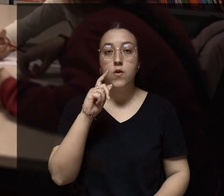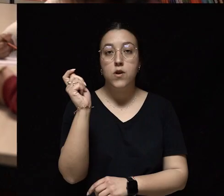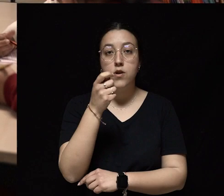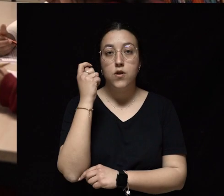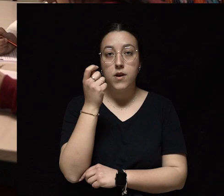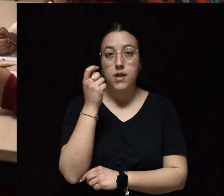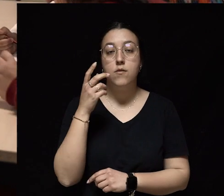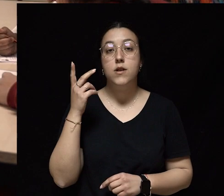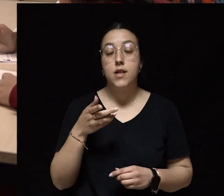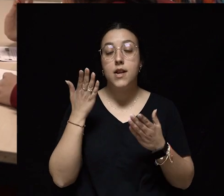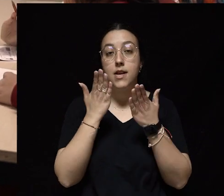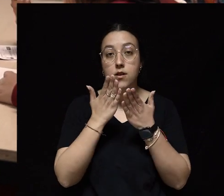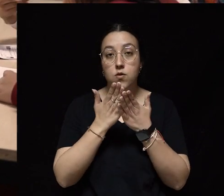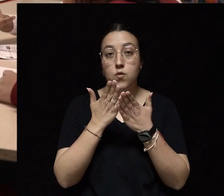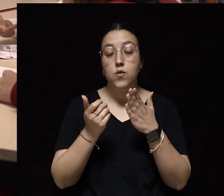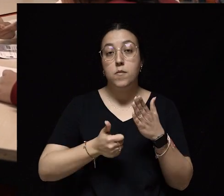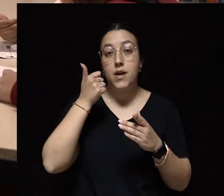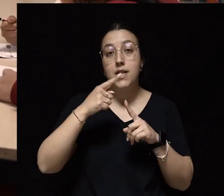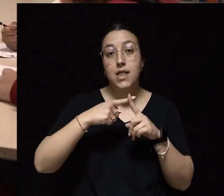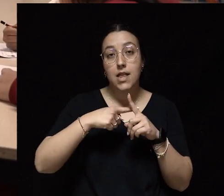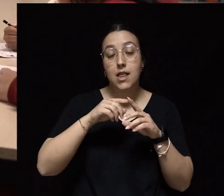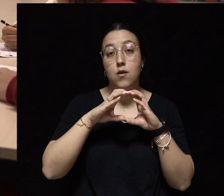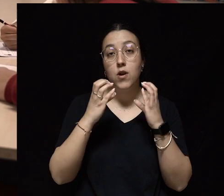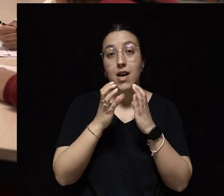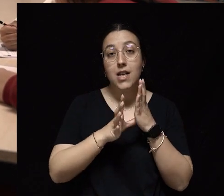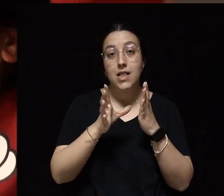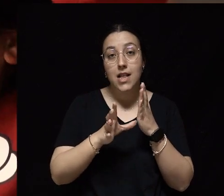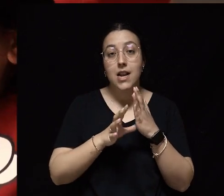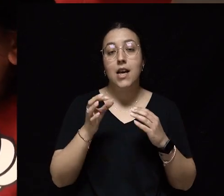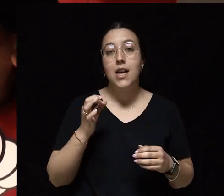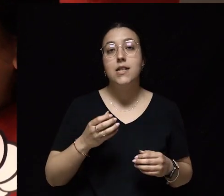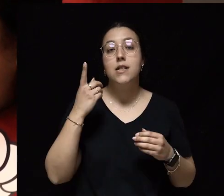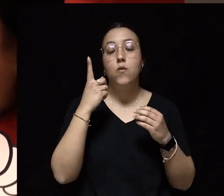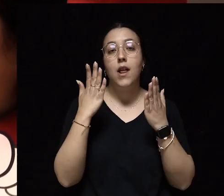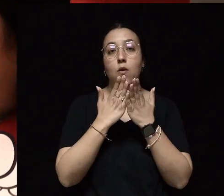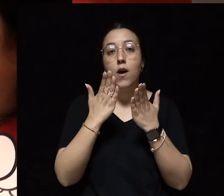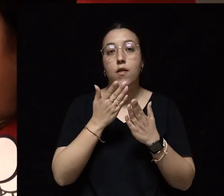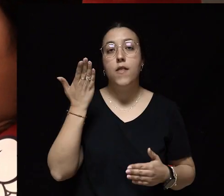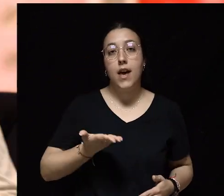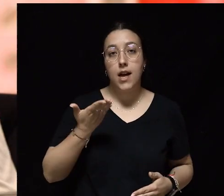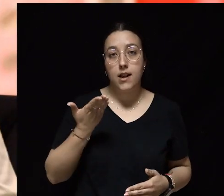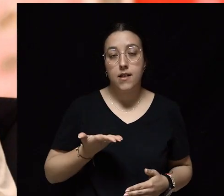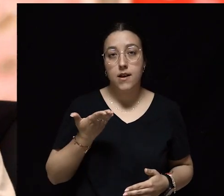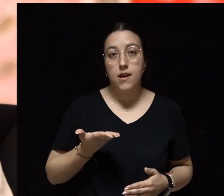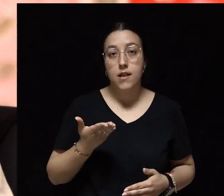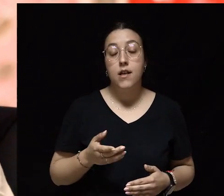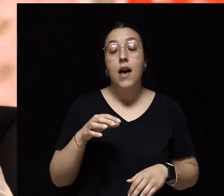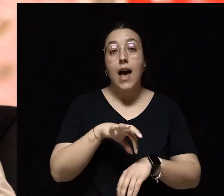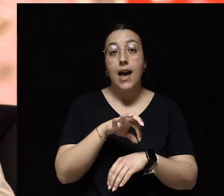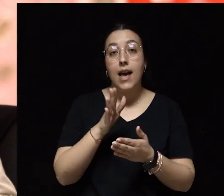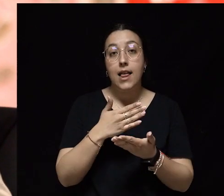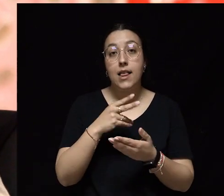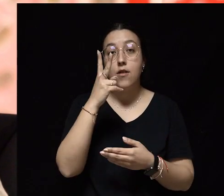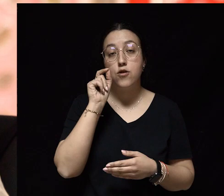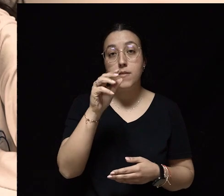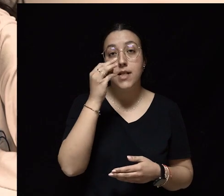Uno de los objetivos que tiene mayor incidencia en la comunidad gitana es el relativo a la educación de calidad. Agenda